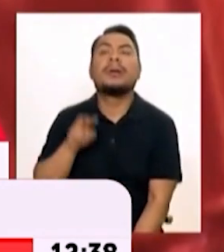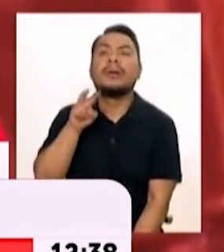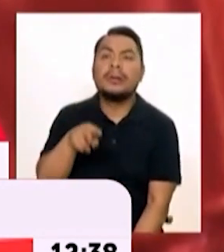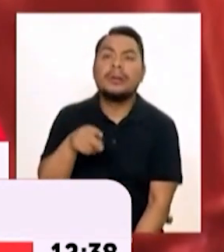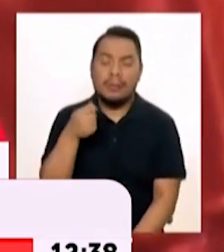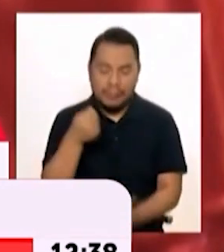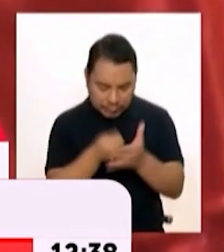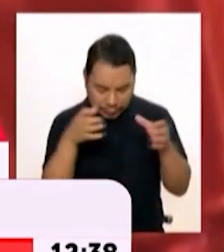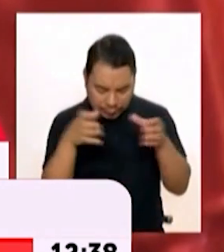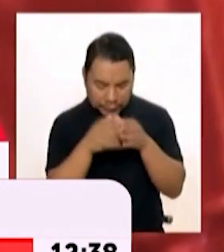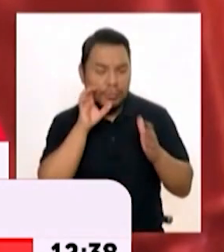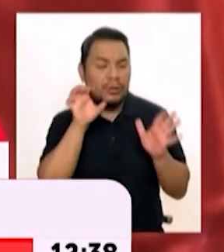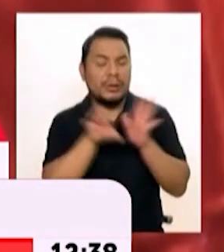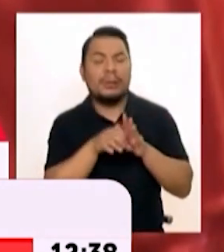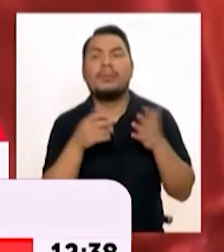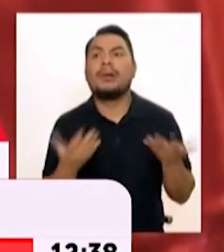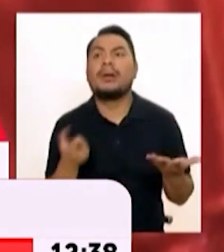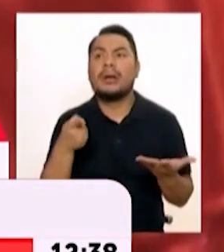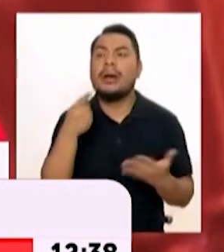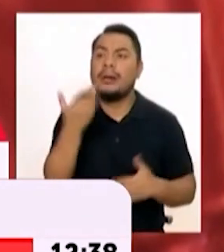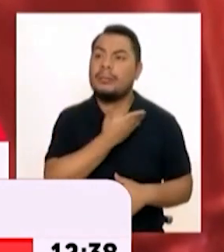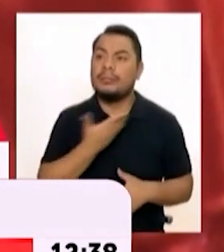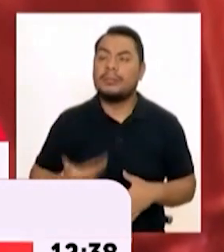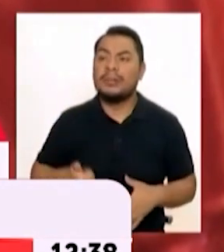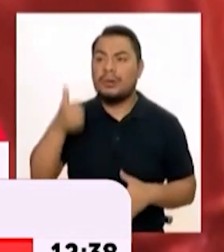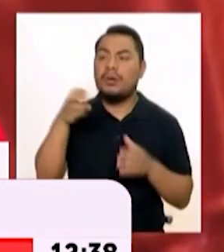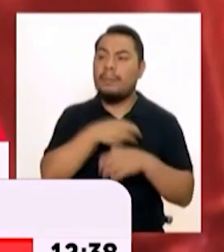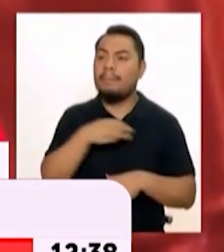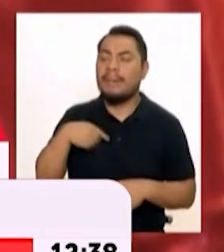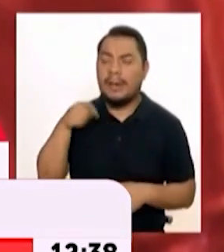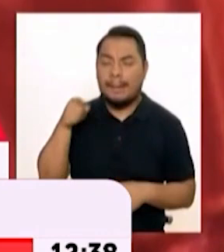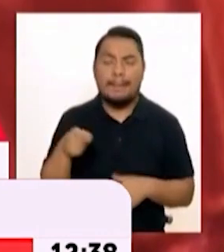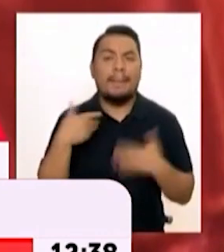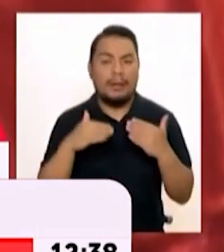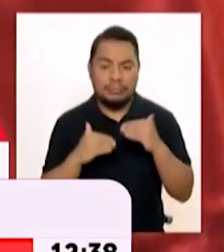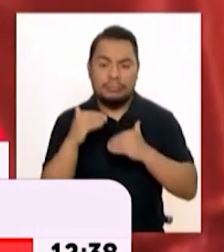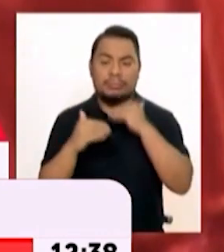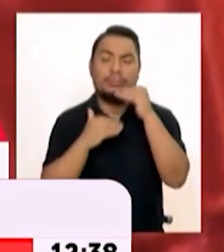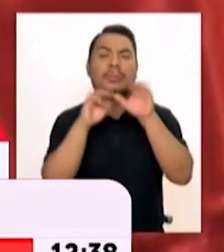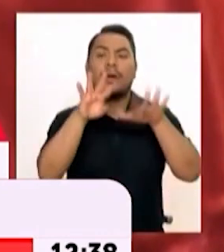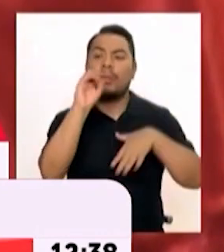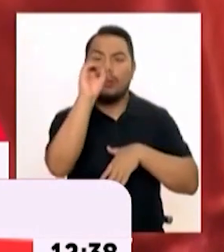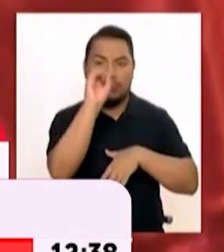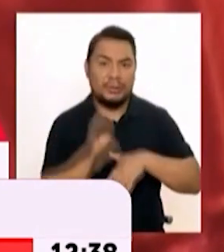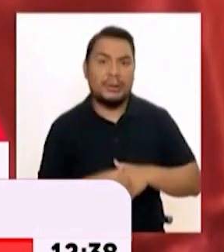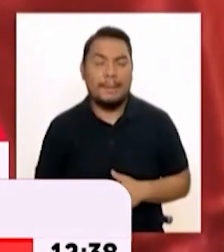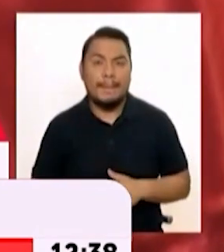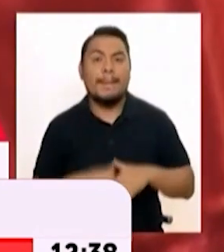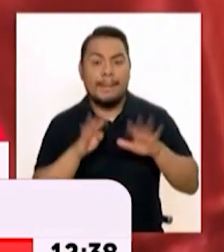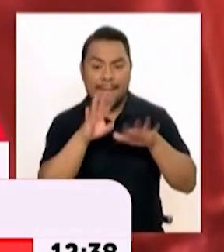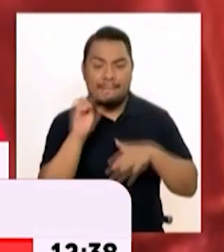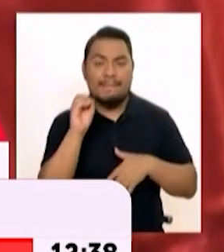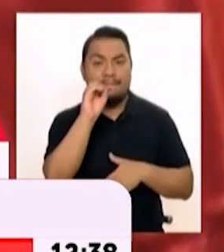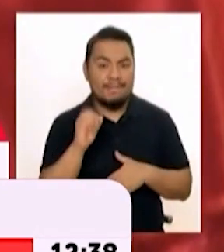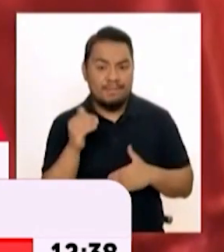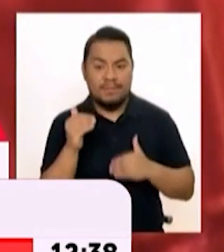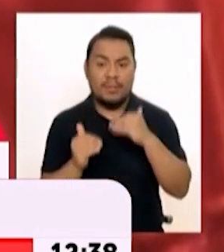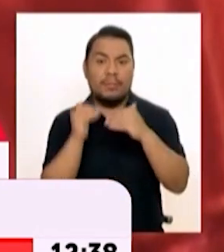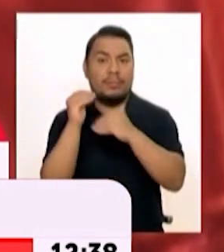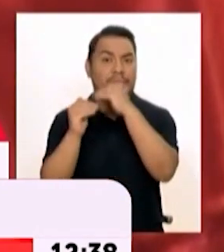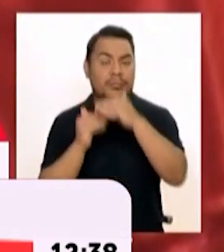compunche regional que se ejecutó en Ica. Y en Ica hemos constatado, en un diálogo transparente con